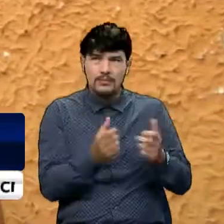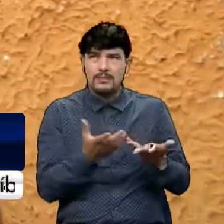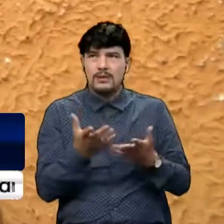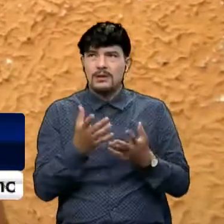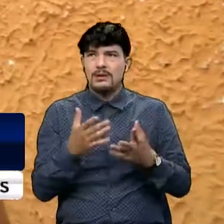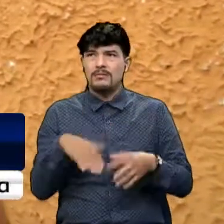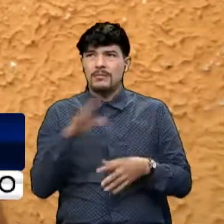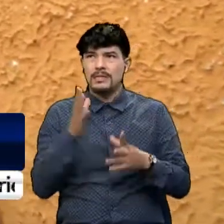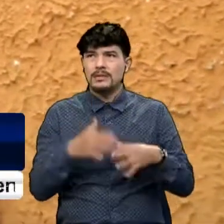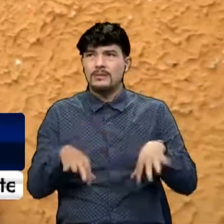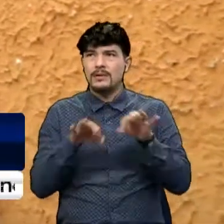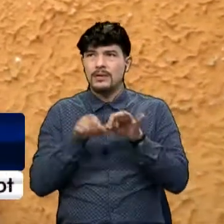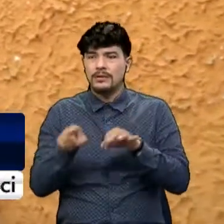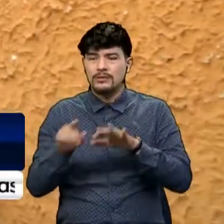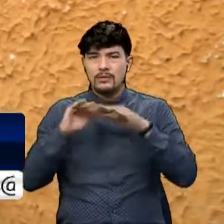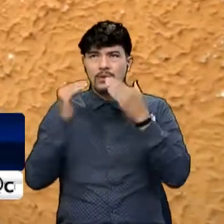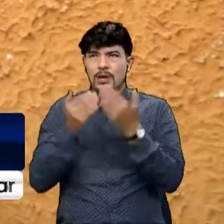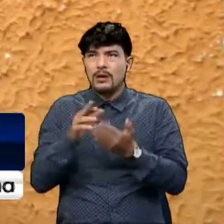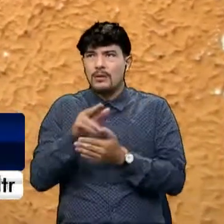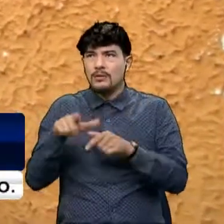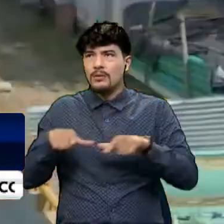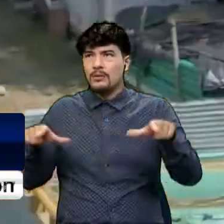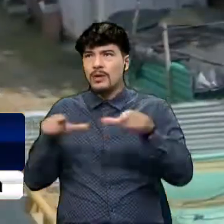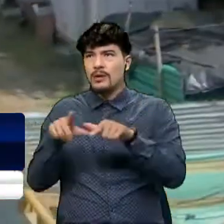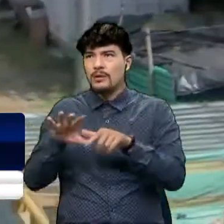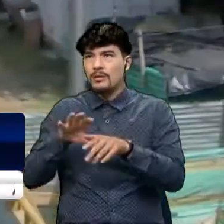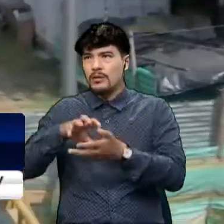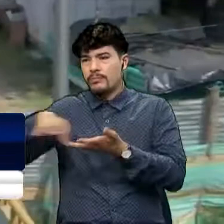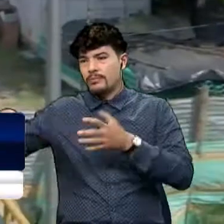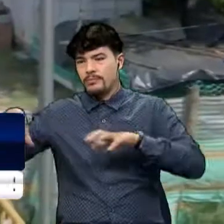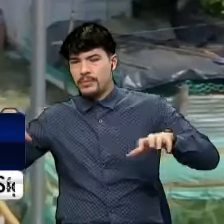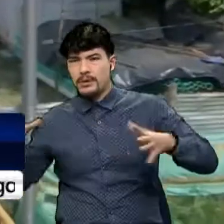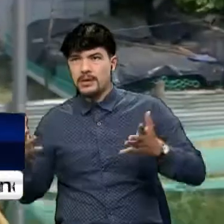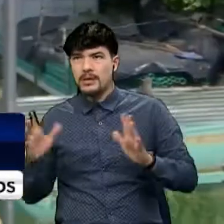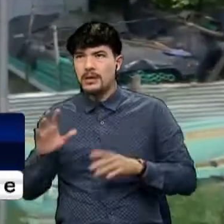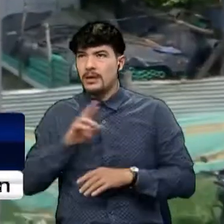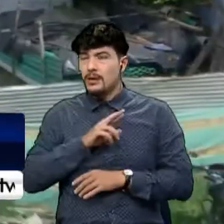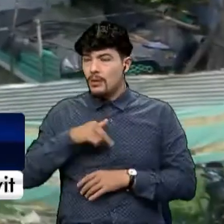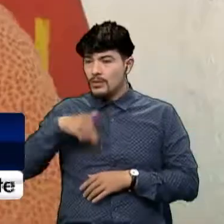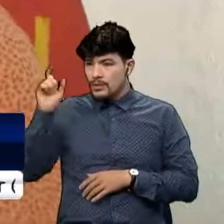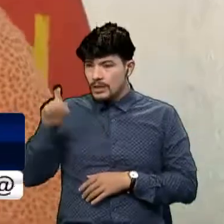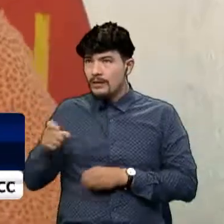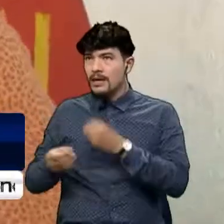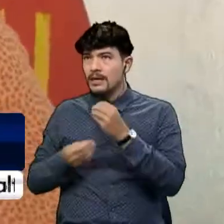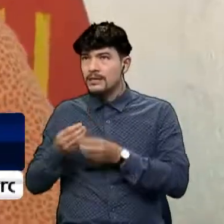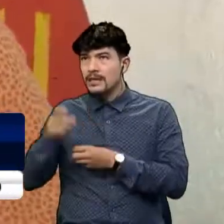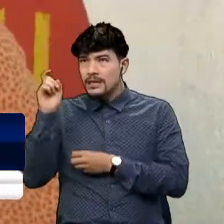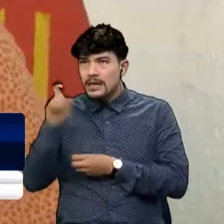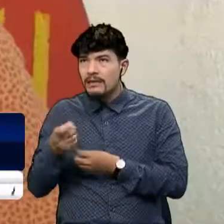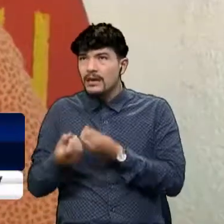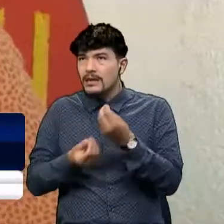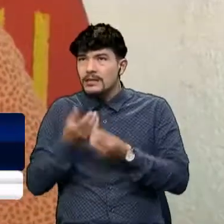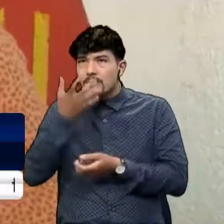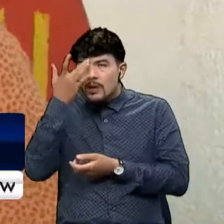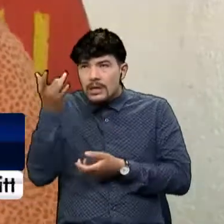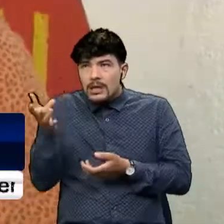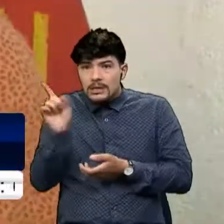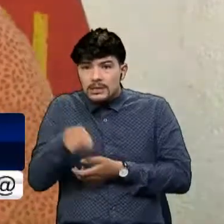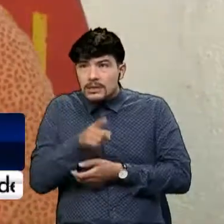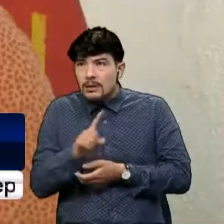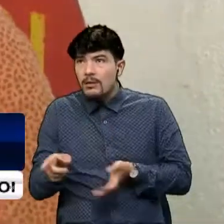el colegio no si hay que hacerlo para continuar la hora hay que hacerlo porque